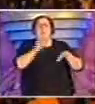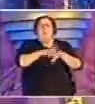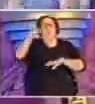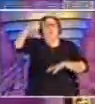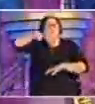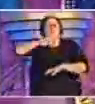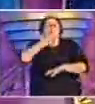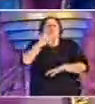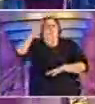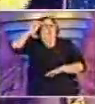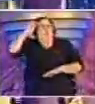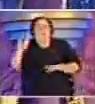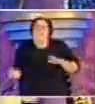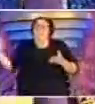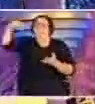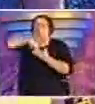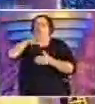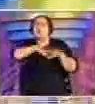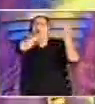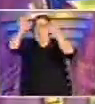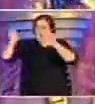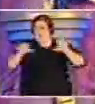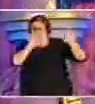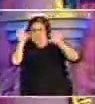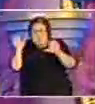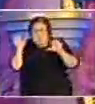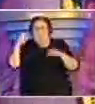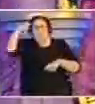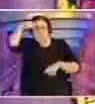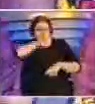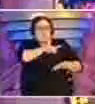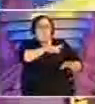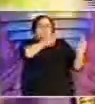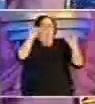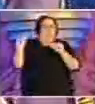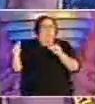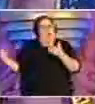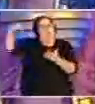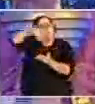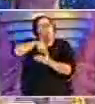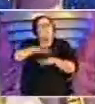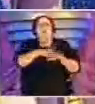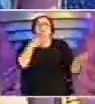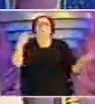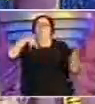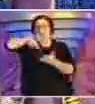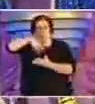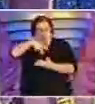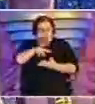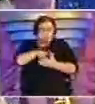sepa, que se ponga de pie para que se la aprenda. Para los que ya se sepan la salida, que se pongan de pie para bailarla. Y